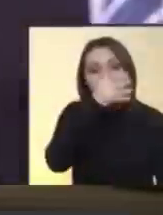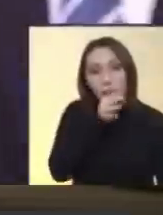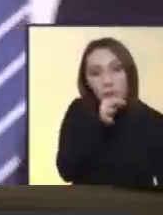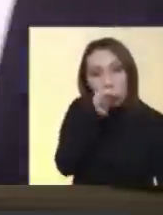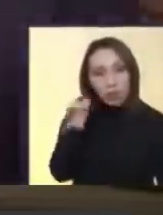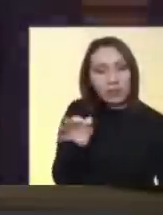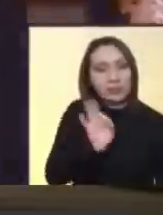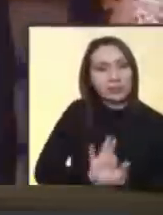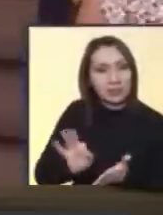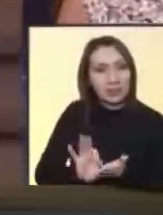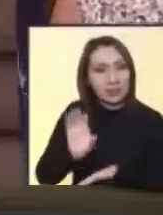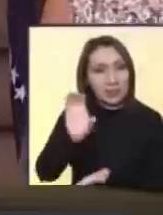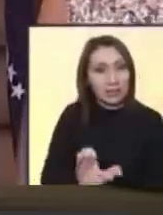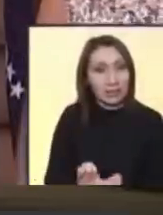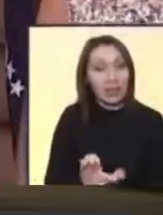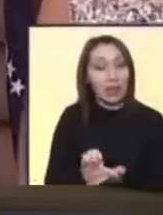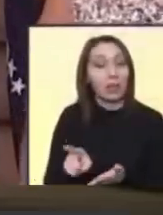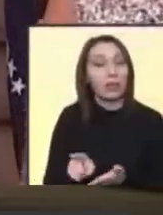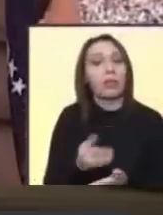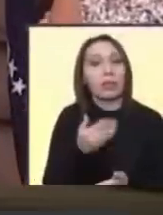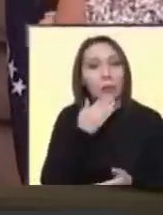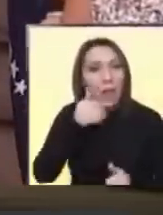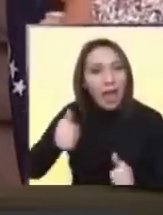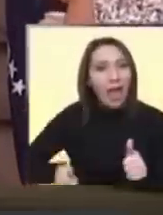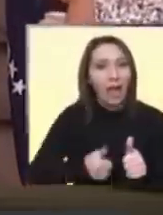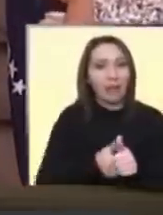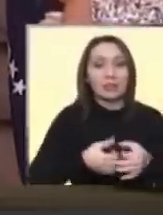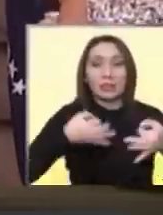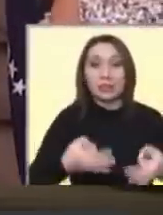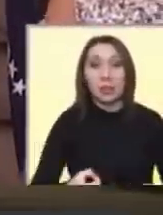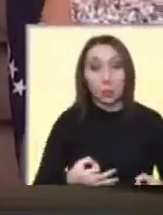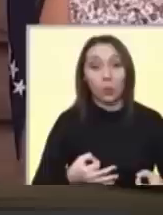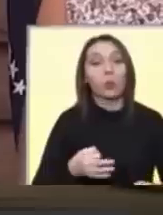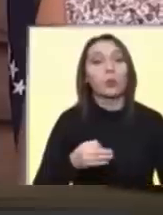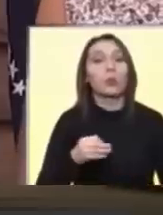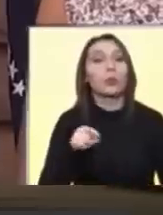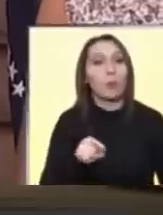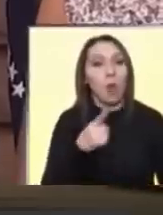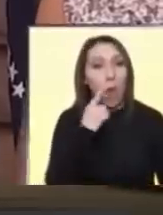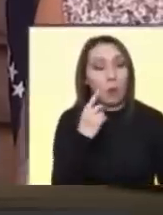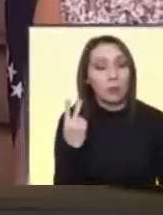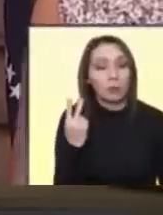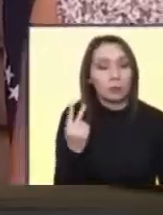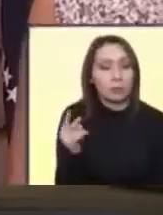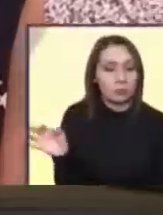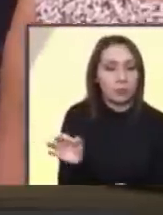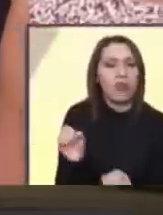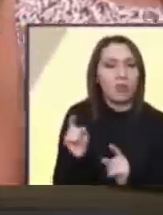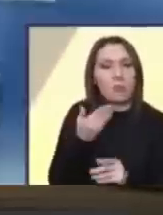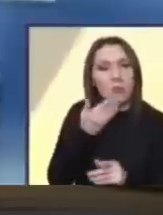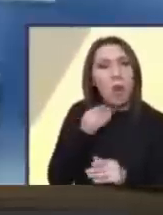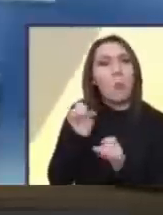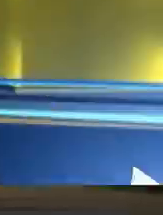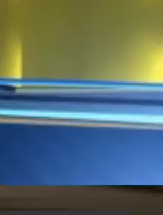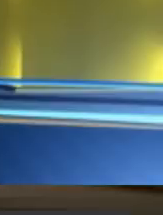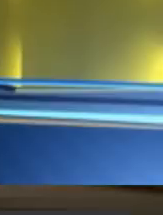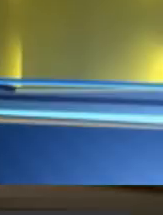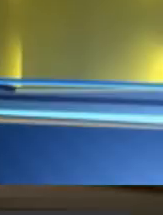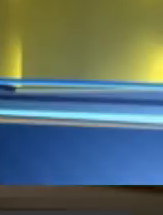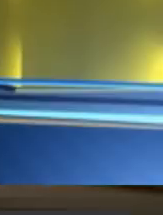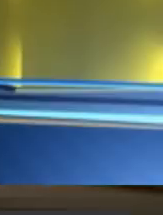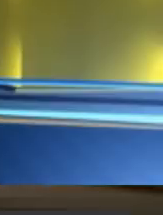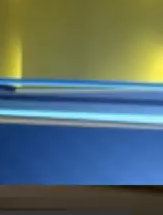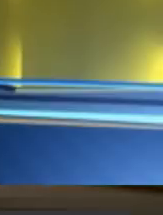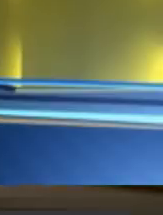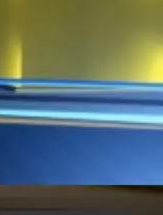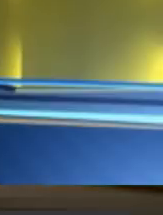mil millones de dólares. ¿Qué opinan ustedes de esta noticia? Nuevamente los invito a suscribirse, a activar la campana de notificaciones, solo si quieren